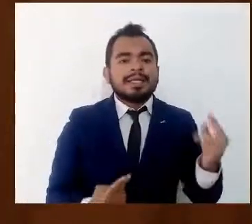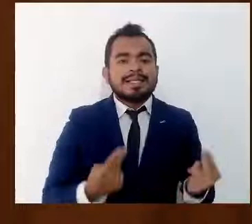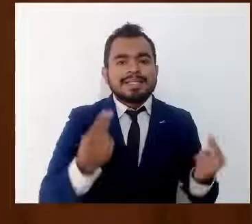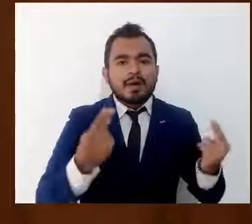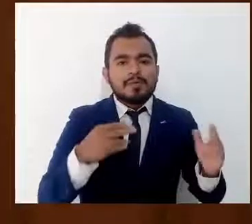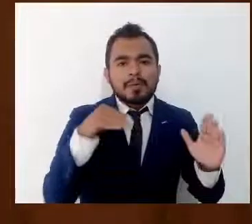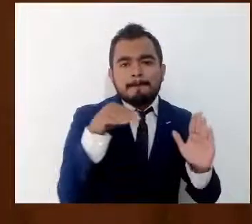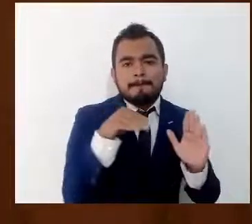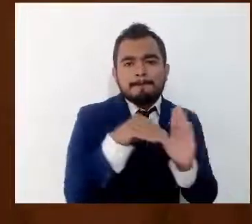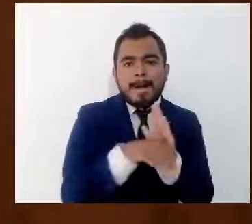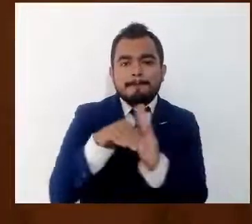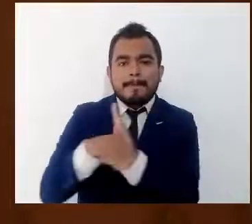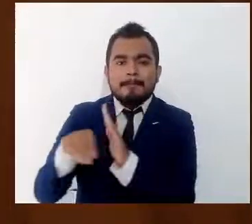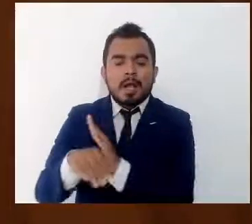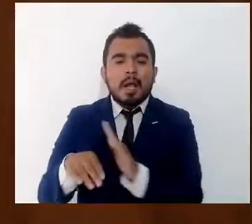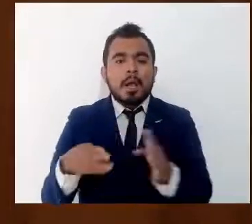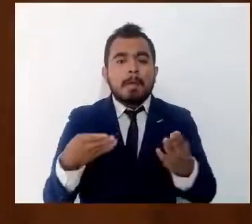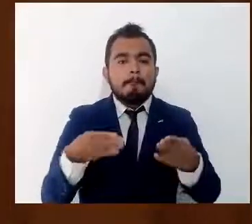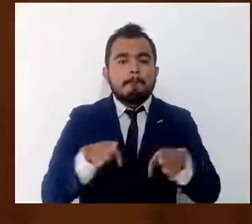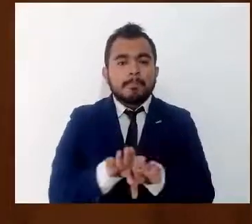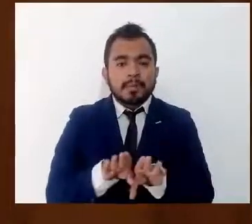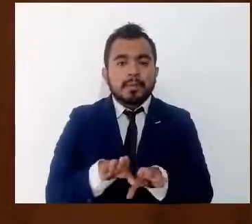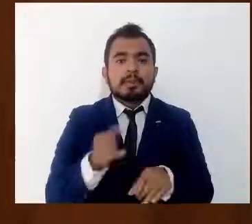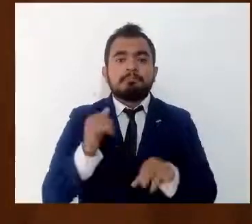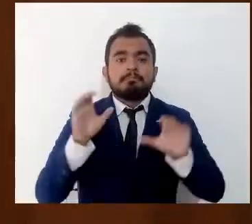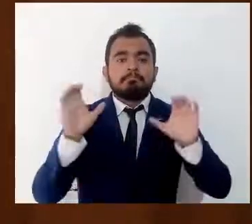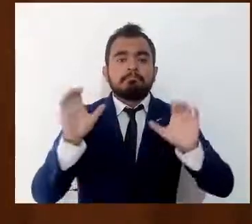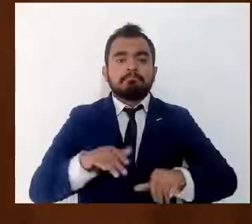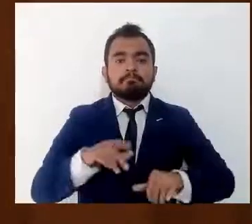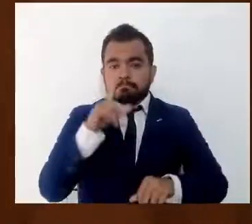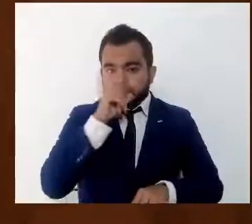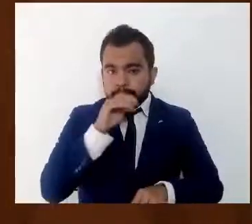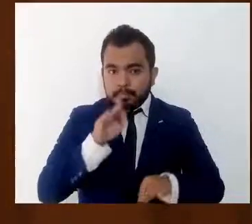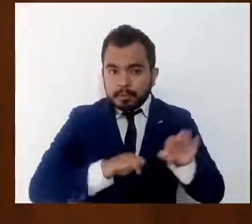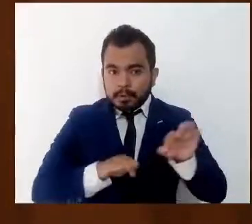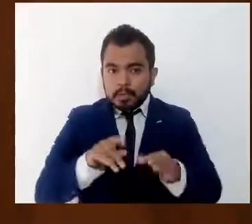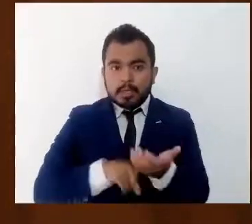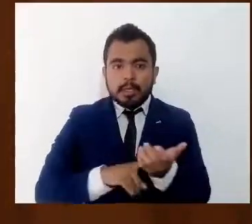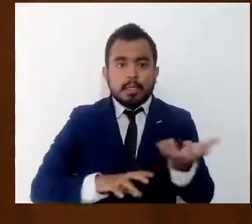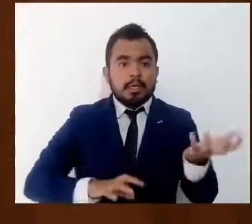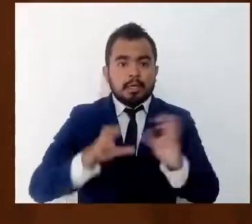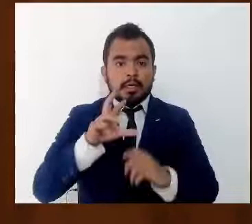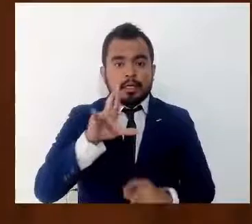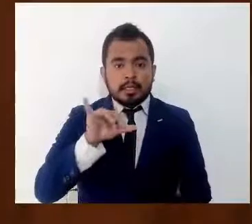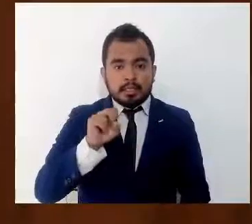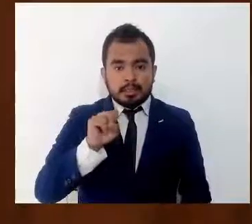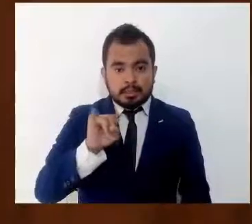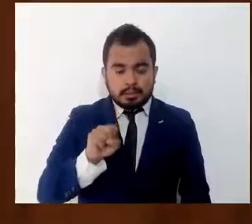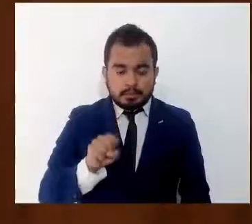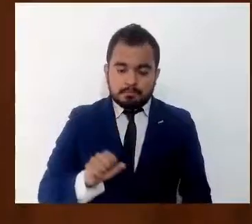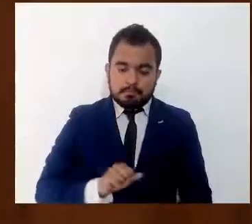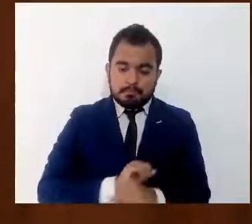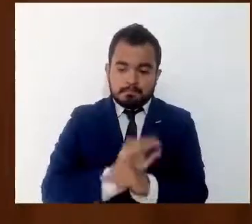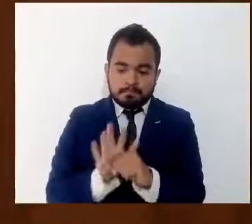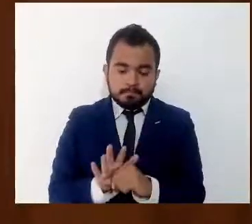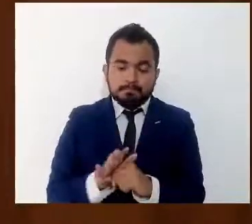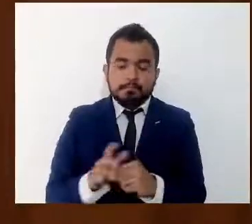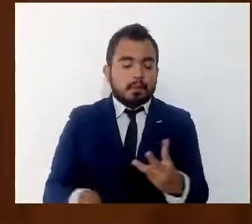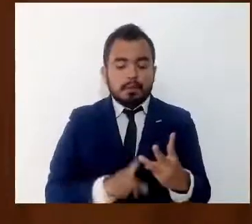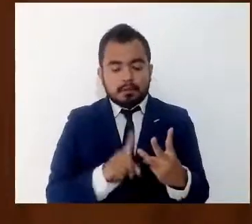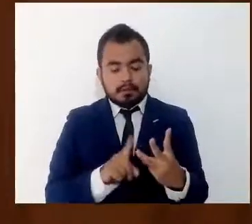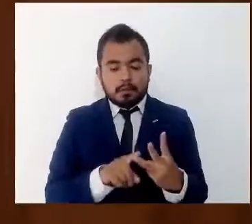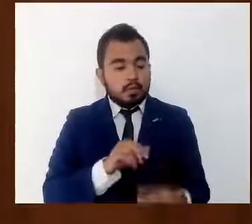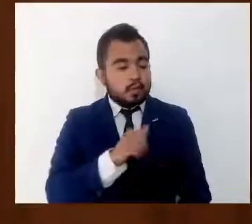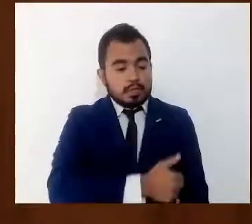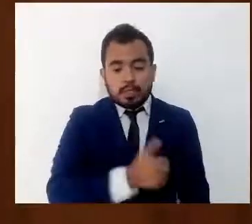generado por esta crisis. Tercero, los atractivos de cada municipio deben de ser dados a